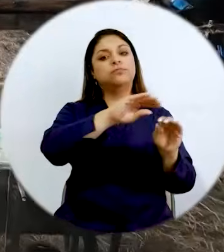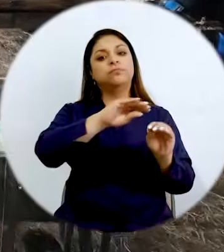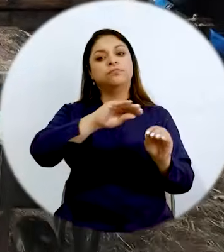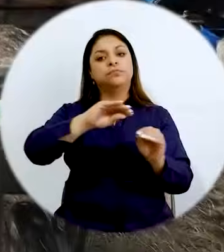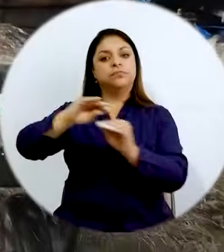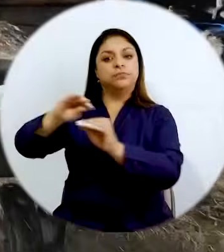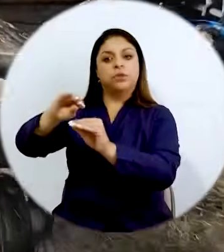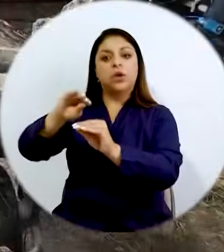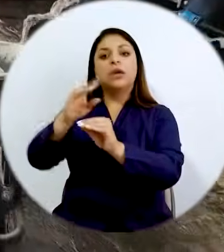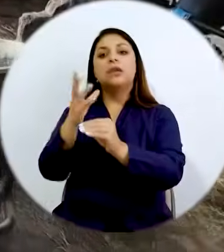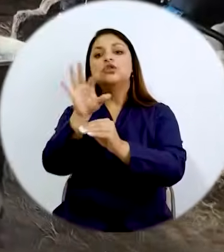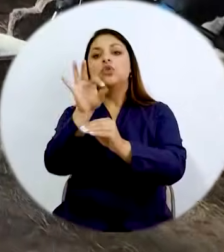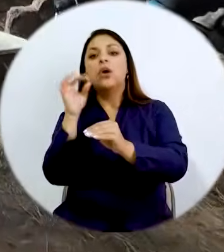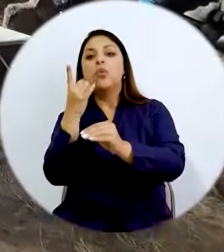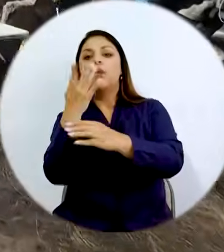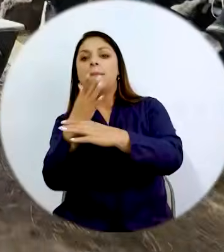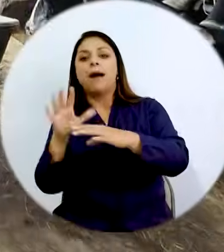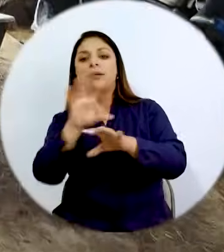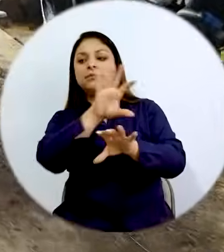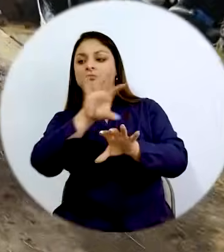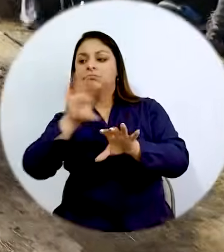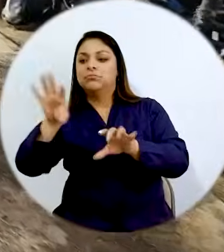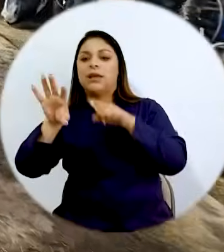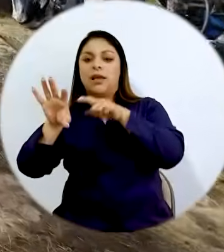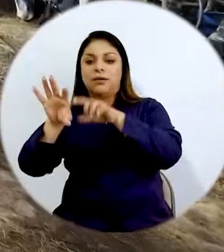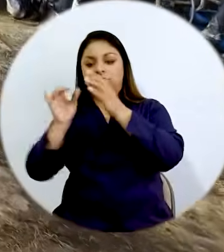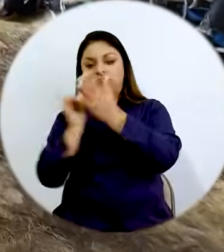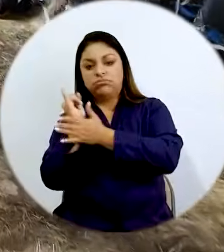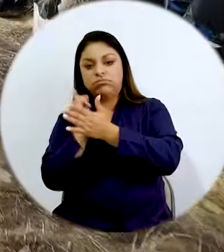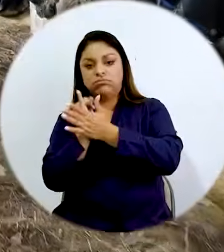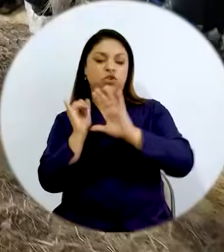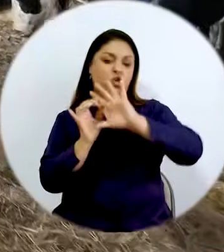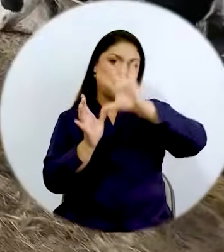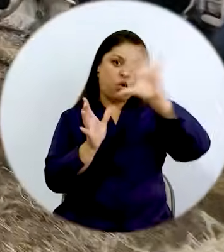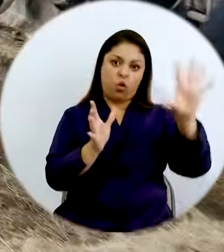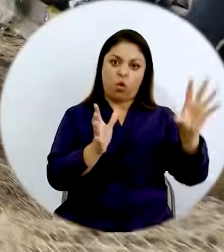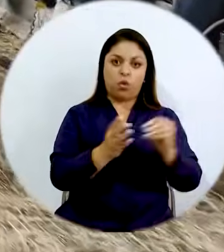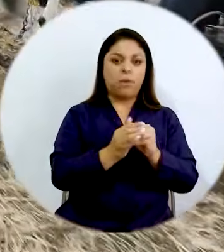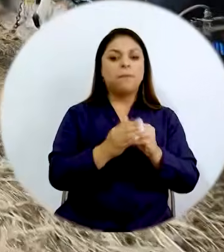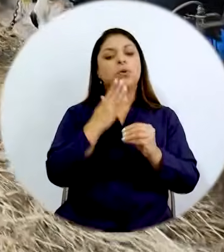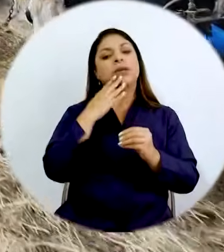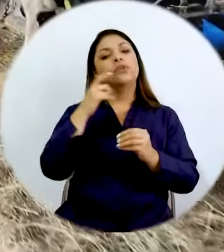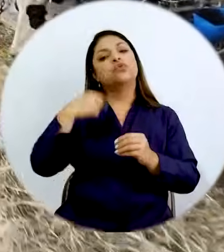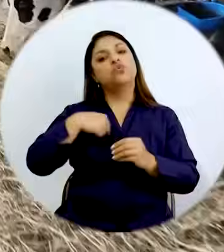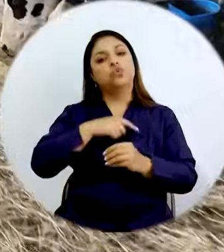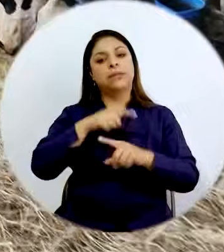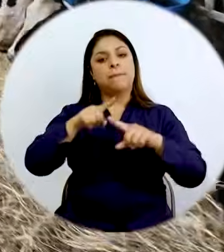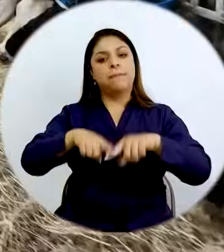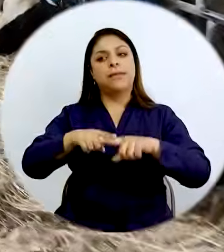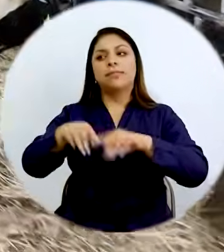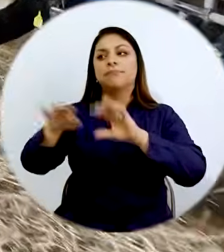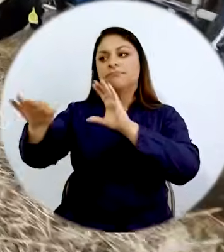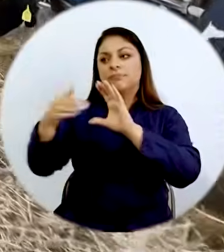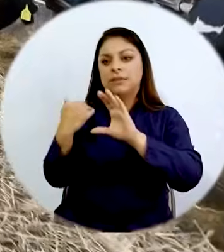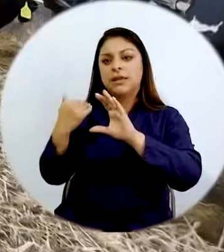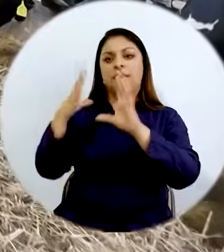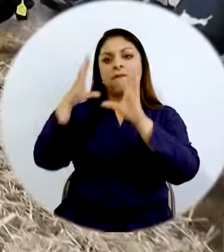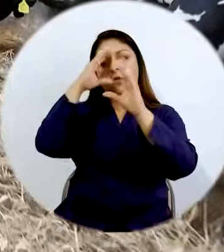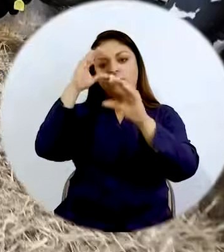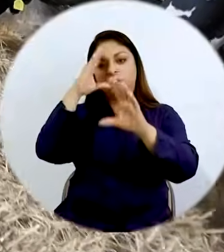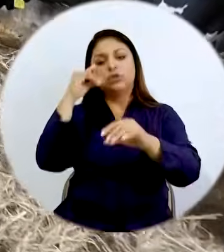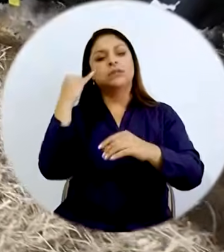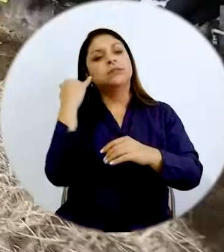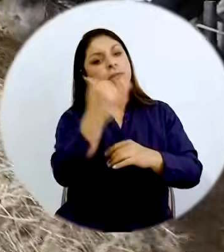del total de datos que hay. ¿Por qué? Porque ahorita nosotros dependíamos de que la gente nos enviara los datos, teníamos que